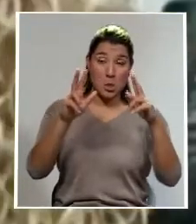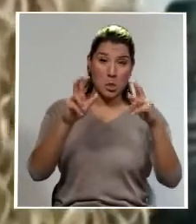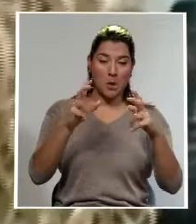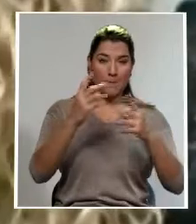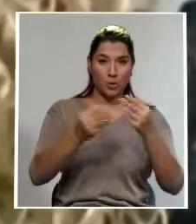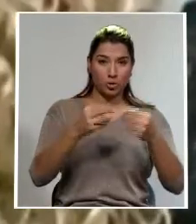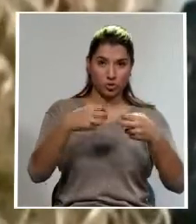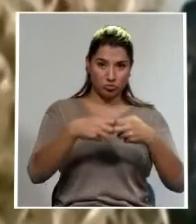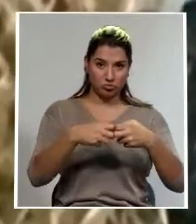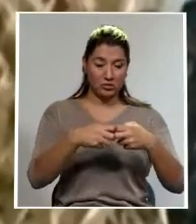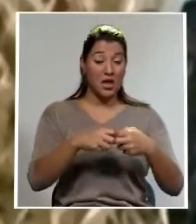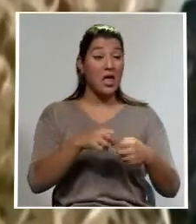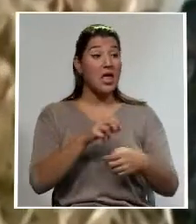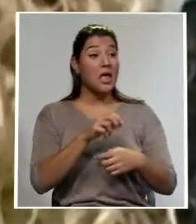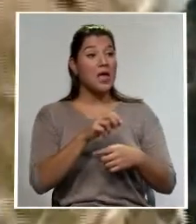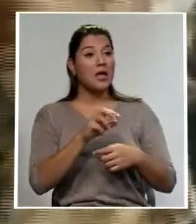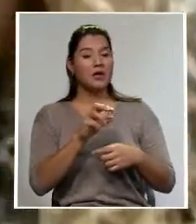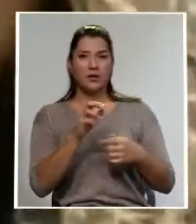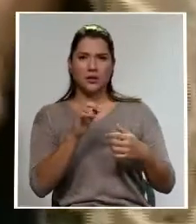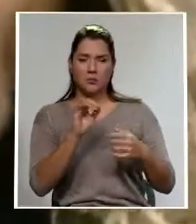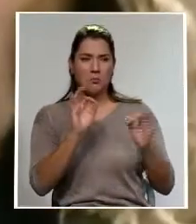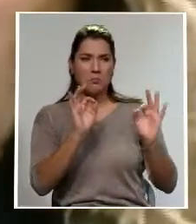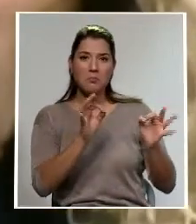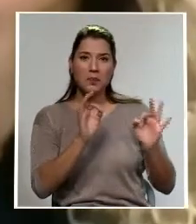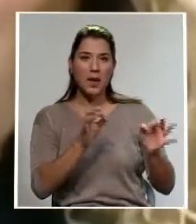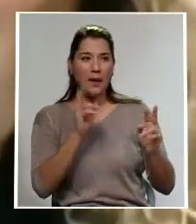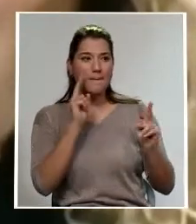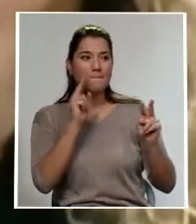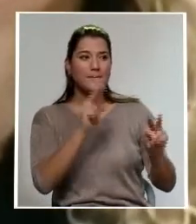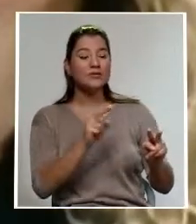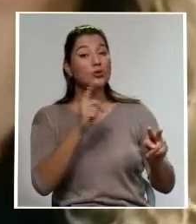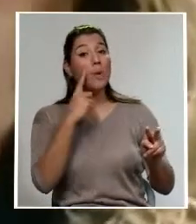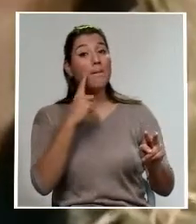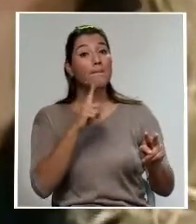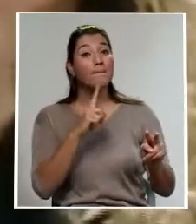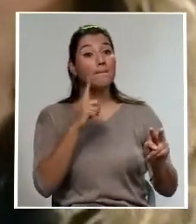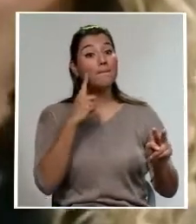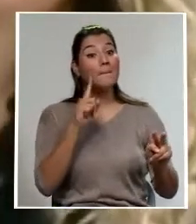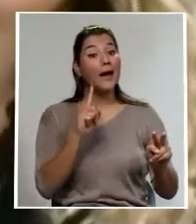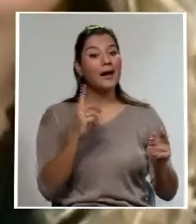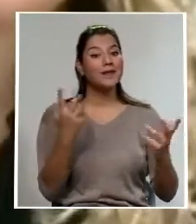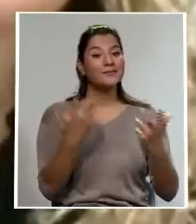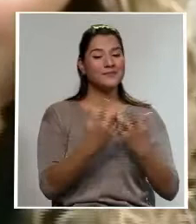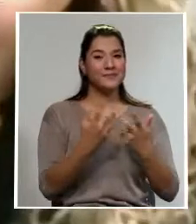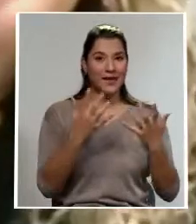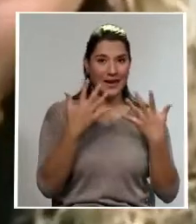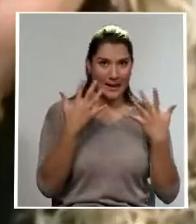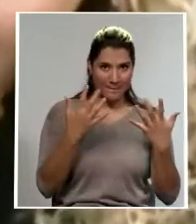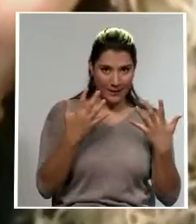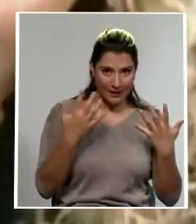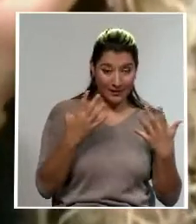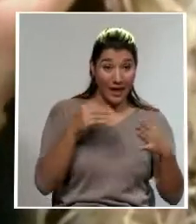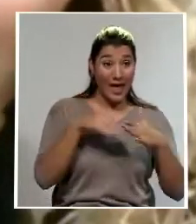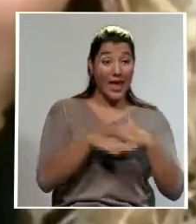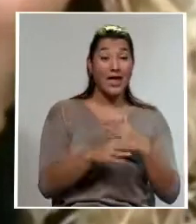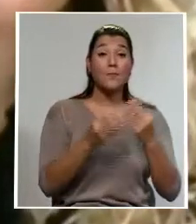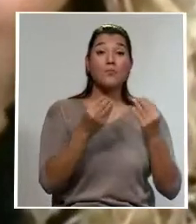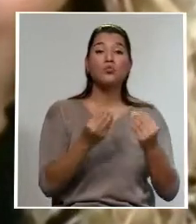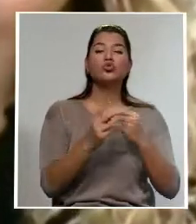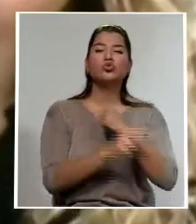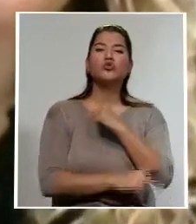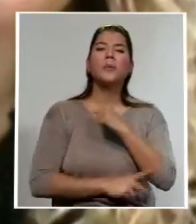desde el punto de vista incluso de la contribución al ambiente en países en donde la matriz es